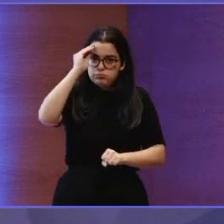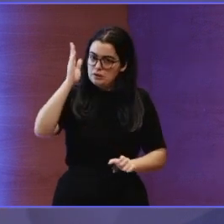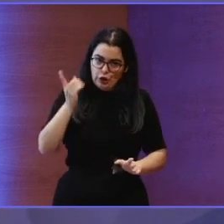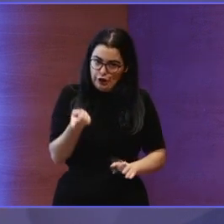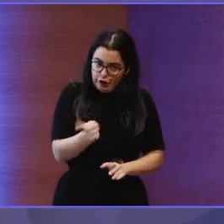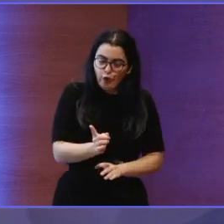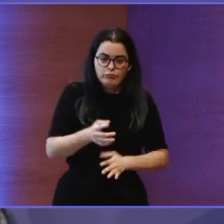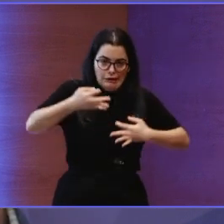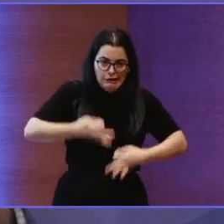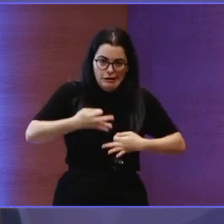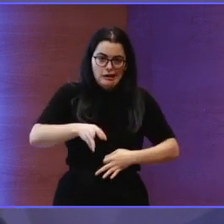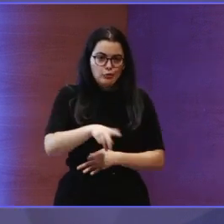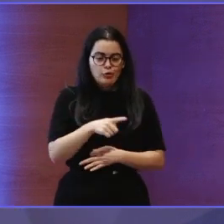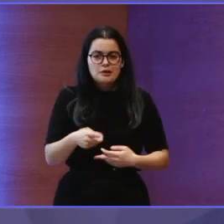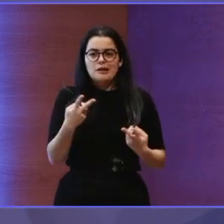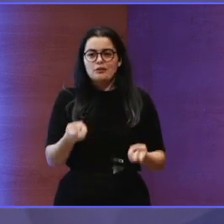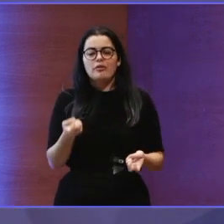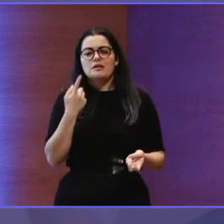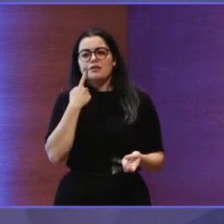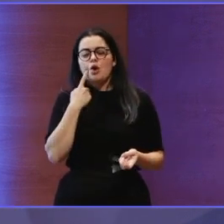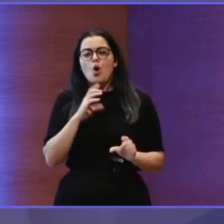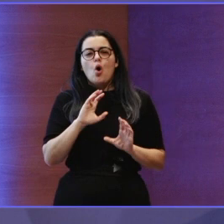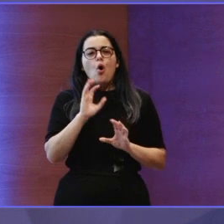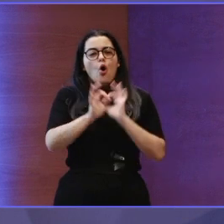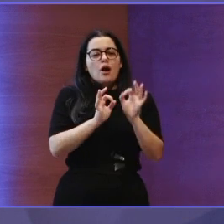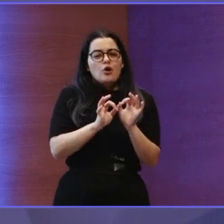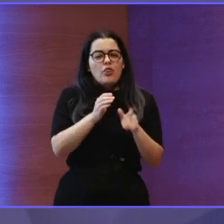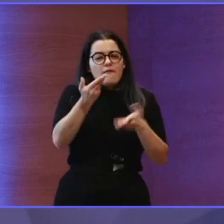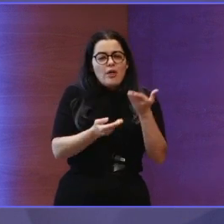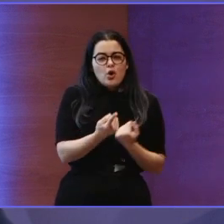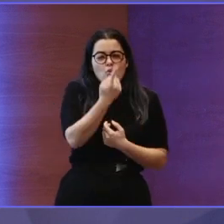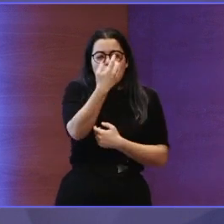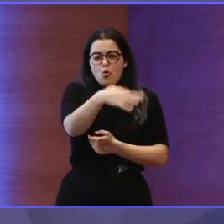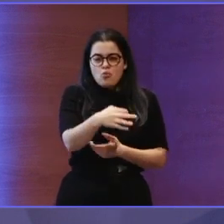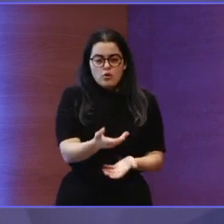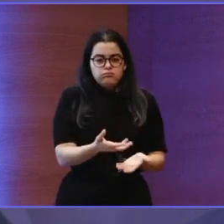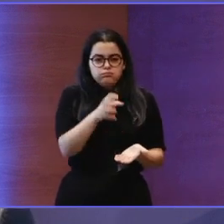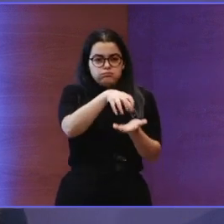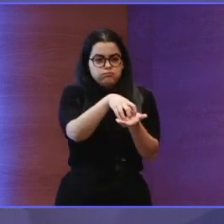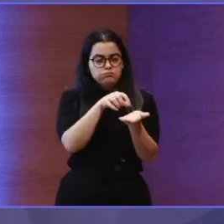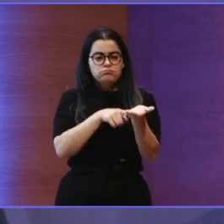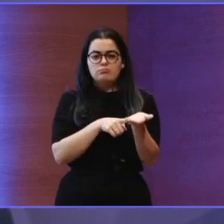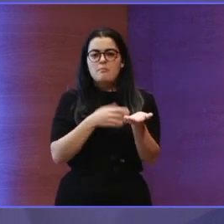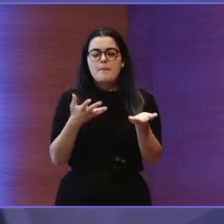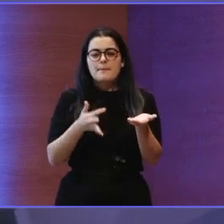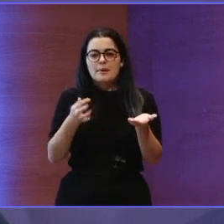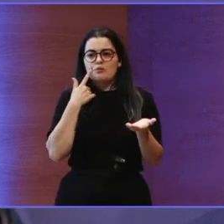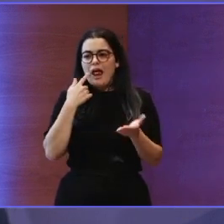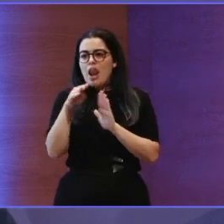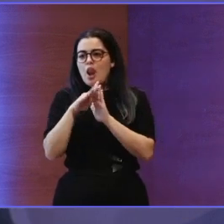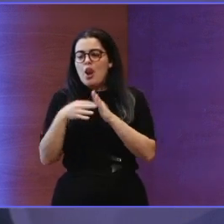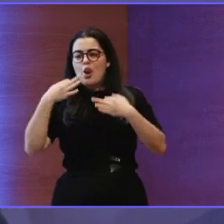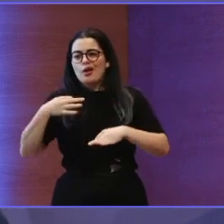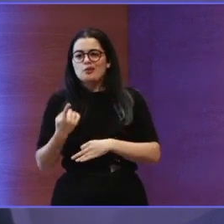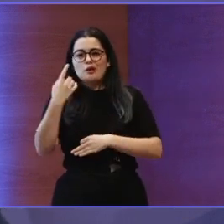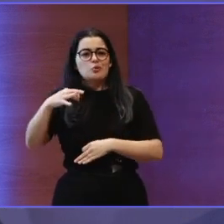que no necesariamente Entonces subsumir en un solo órgano de evaluación y en una lógicas únicas de evaluación creo que tiene